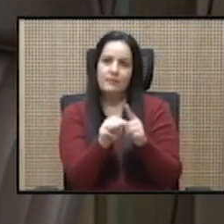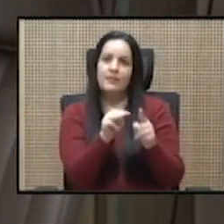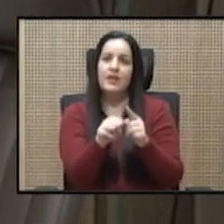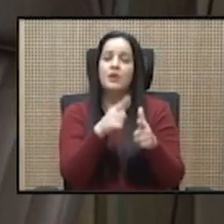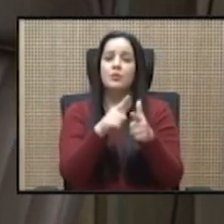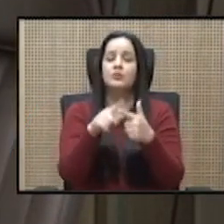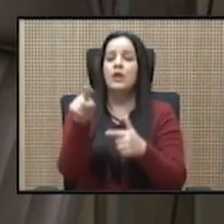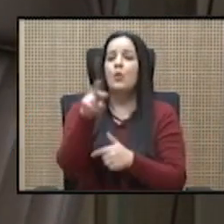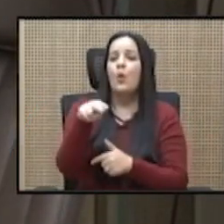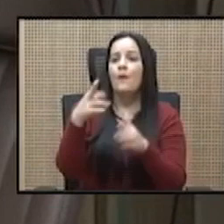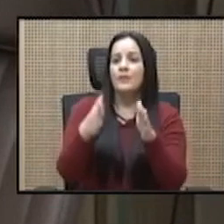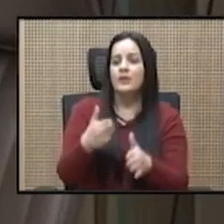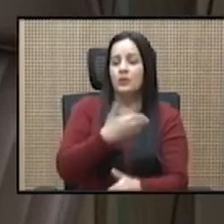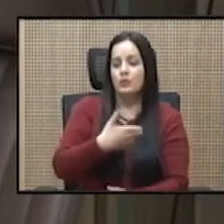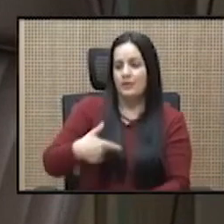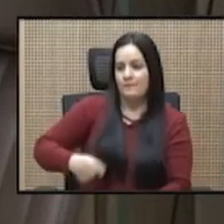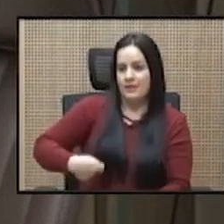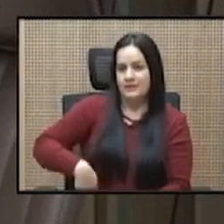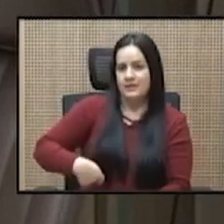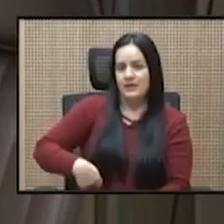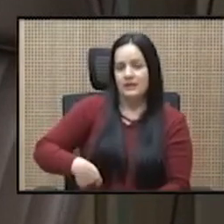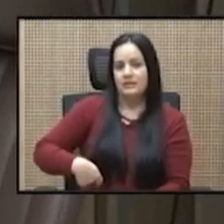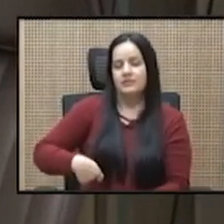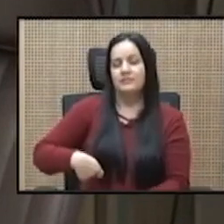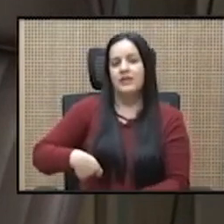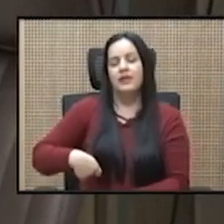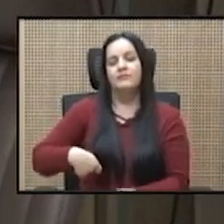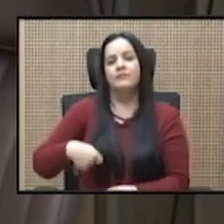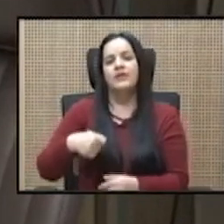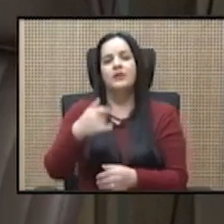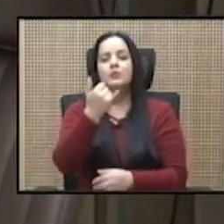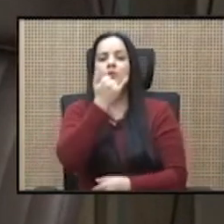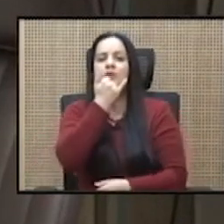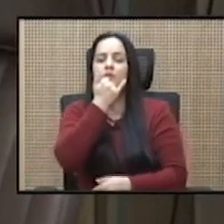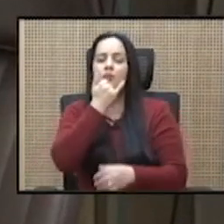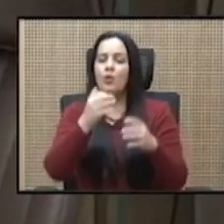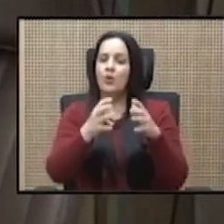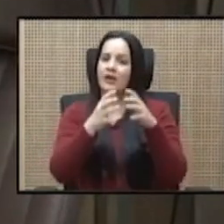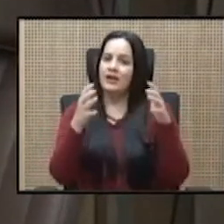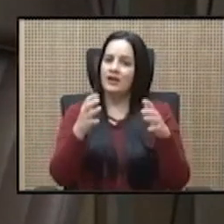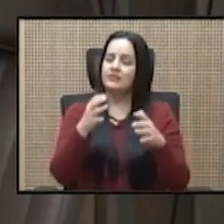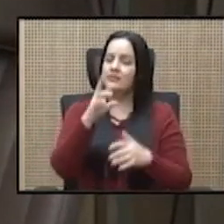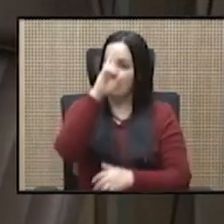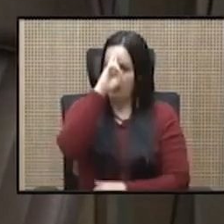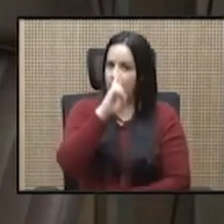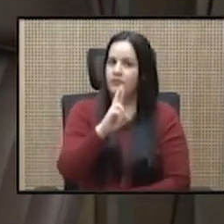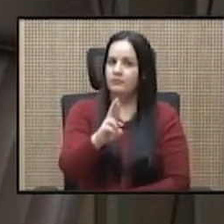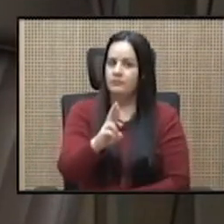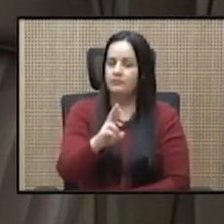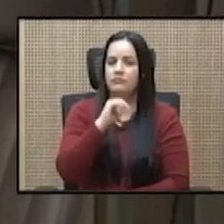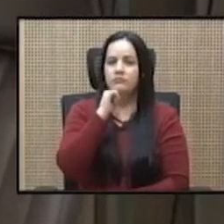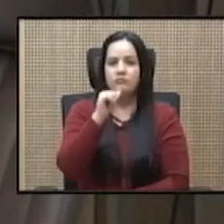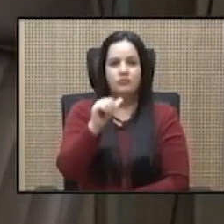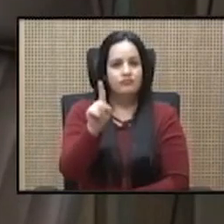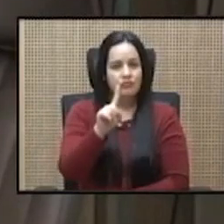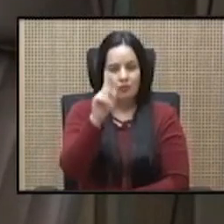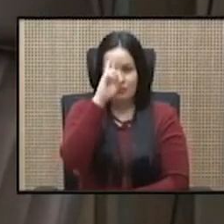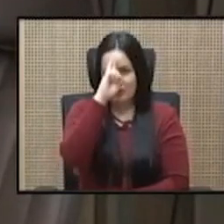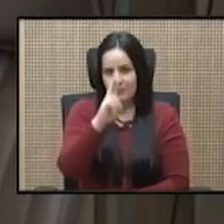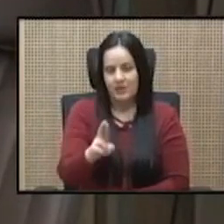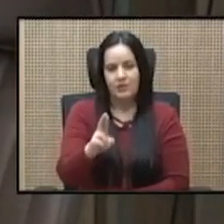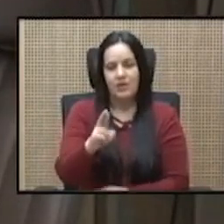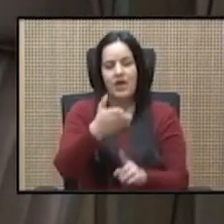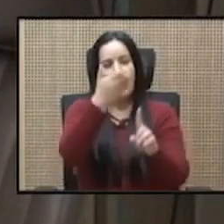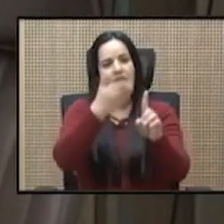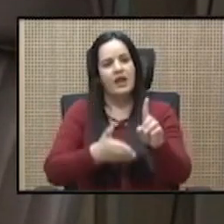compañeras diputados, es un gran error de irrespeto a la investidura de la presidencia de la República, no importa quién la